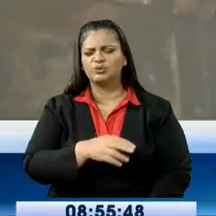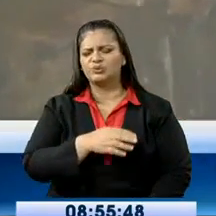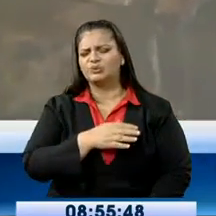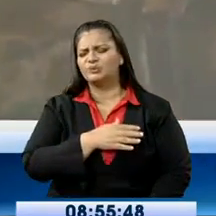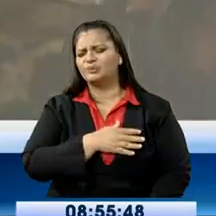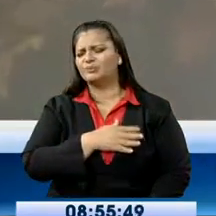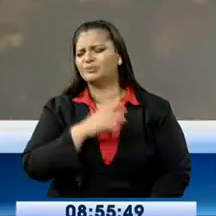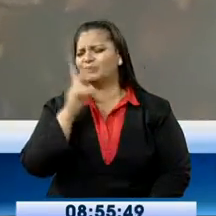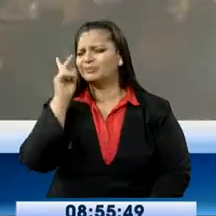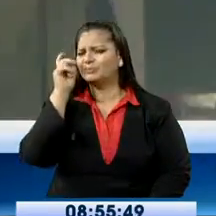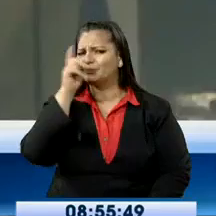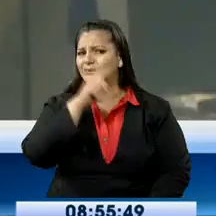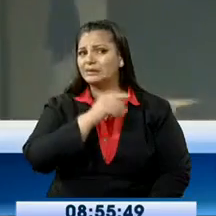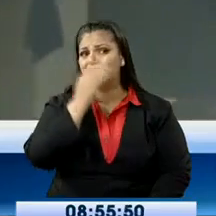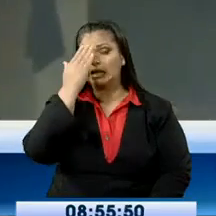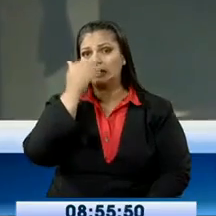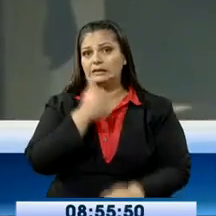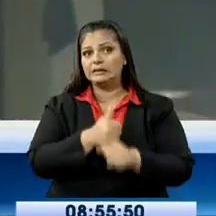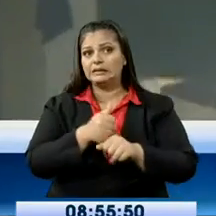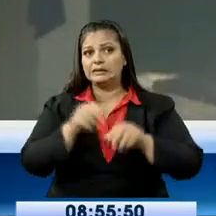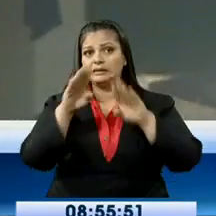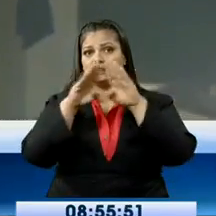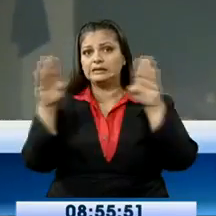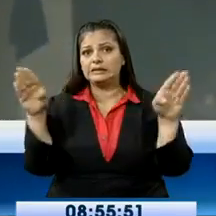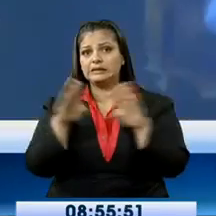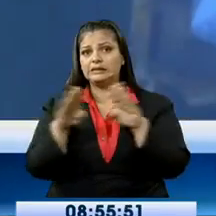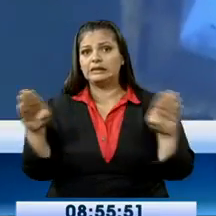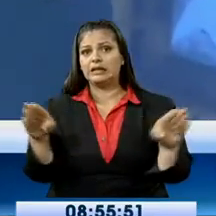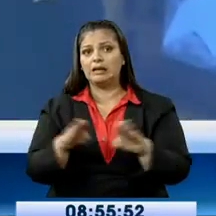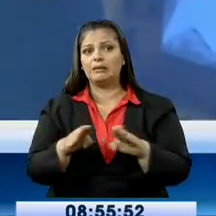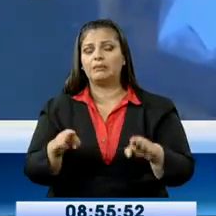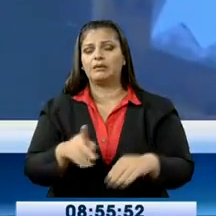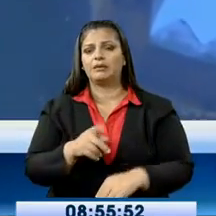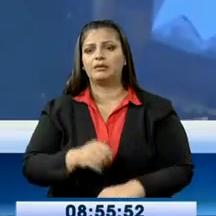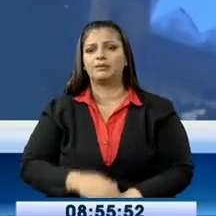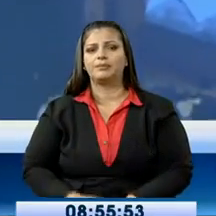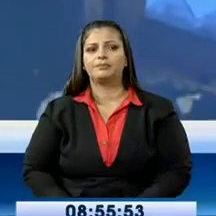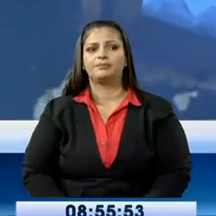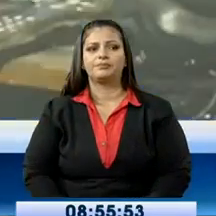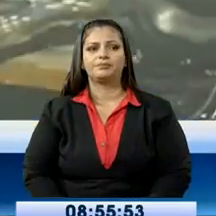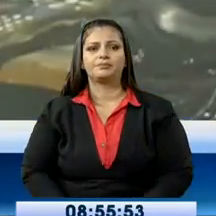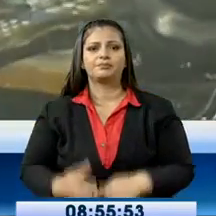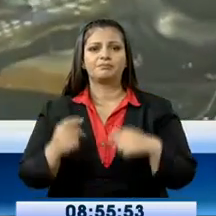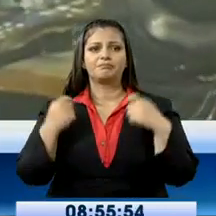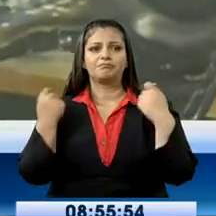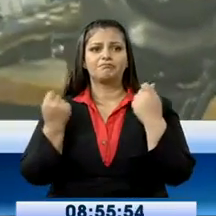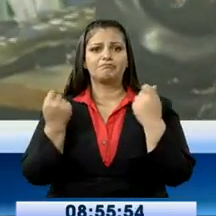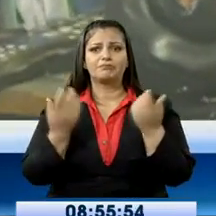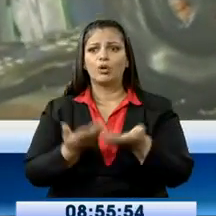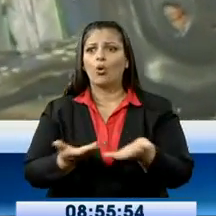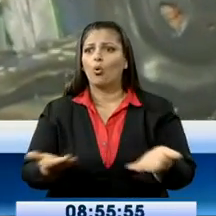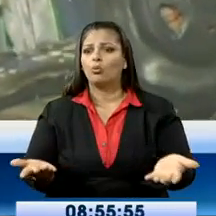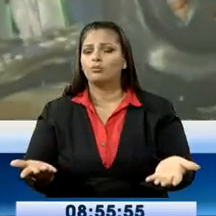de Navidad y fin de año, ya que deberá comenzar desde cero. Informó Luxiola Salazar.